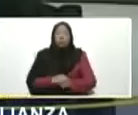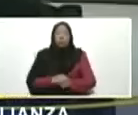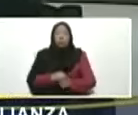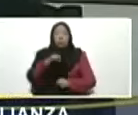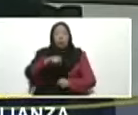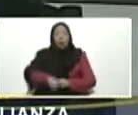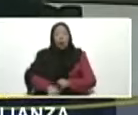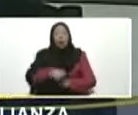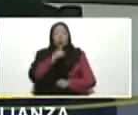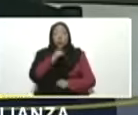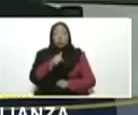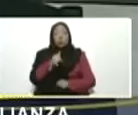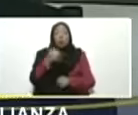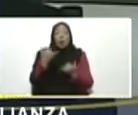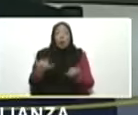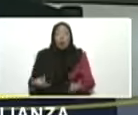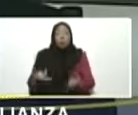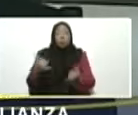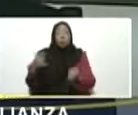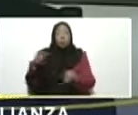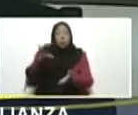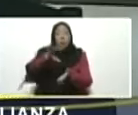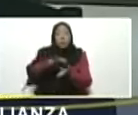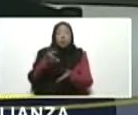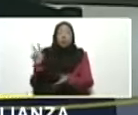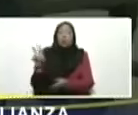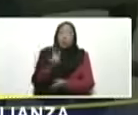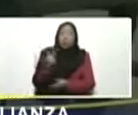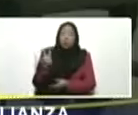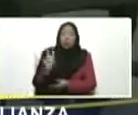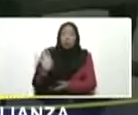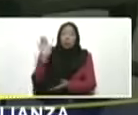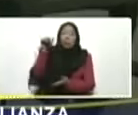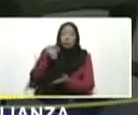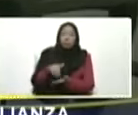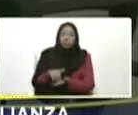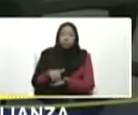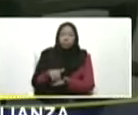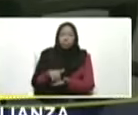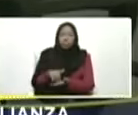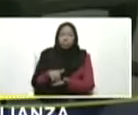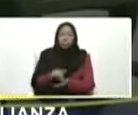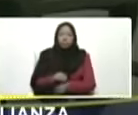este recorrido, acá en el centro de Venezuela,